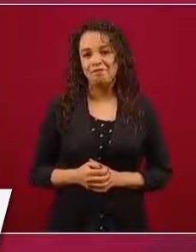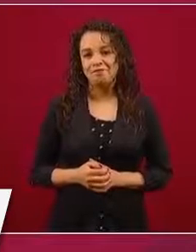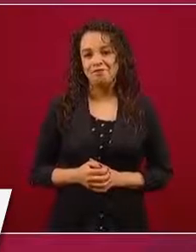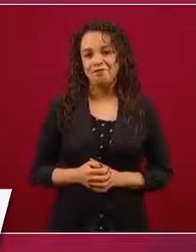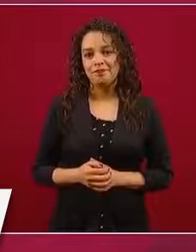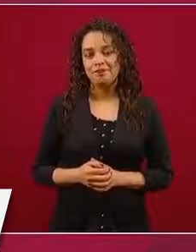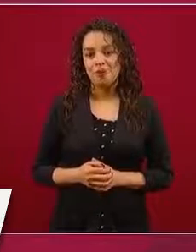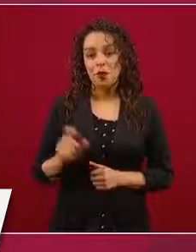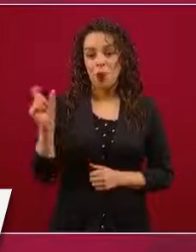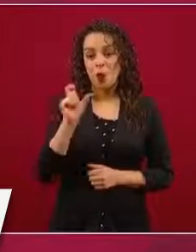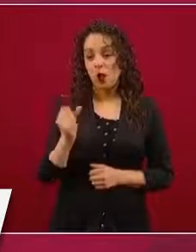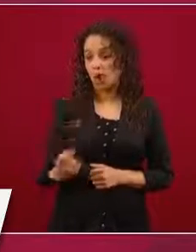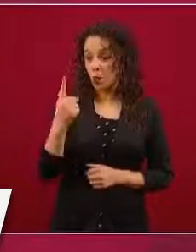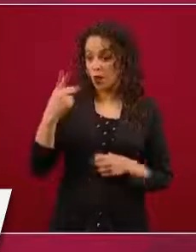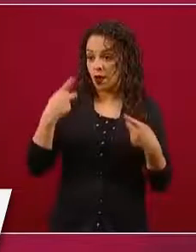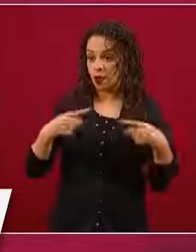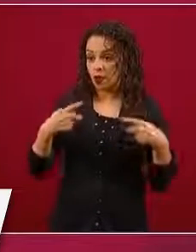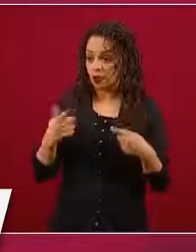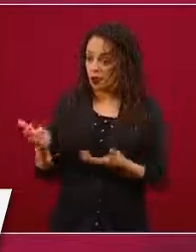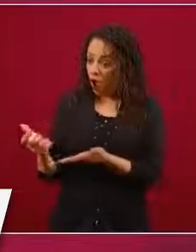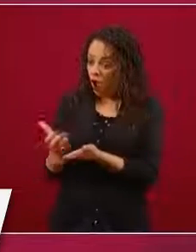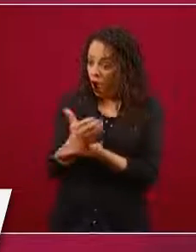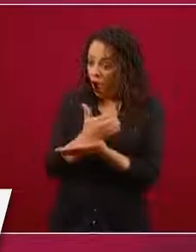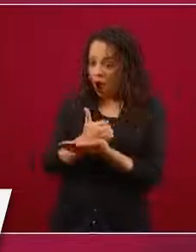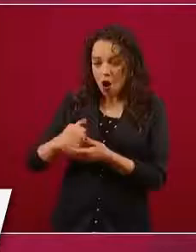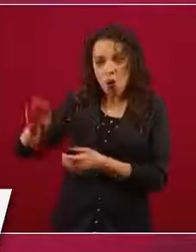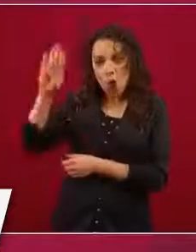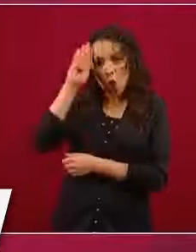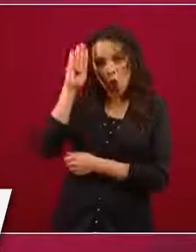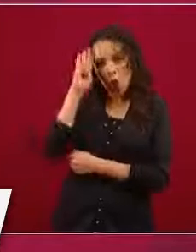el